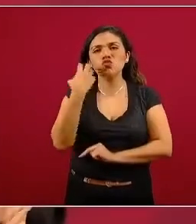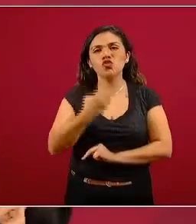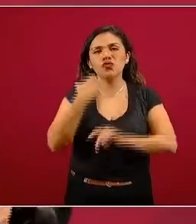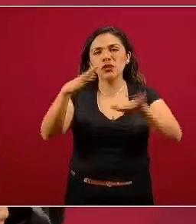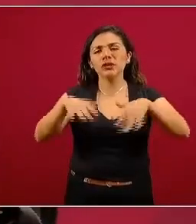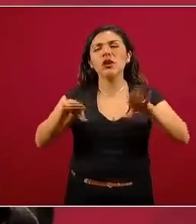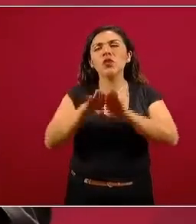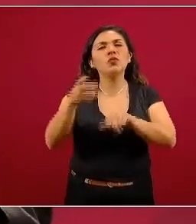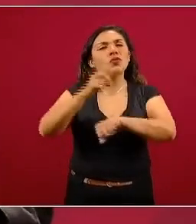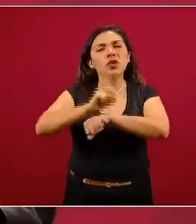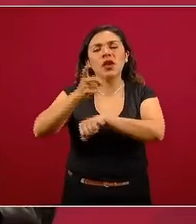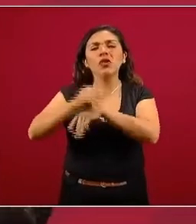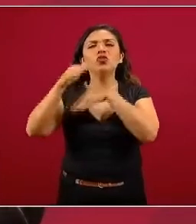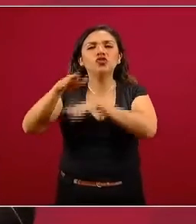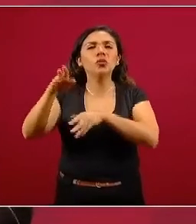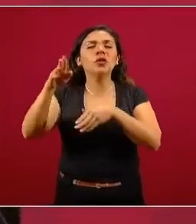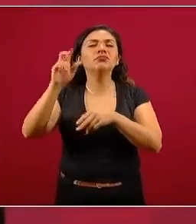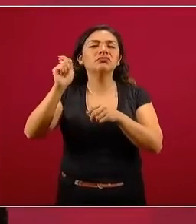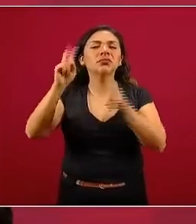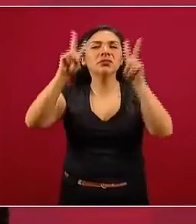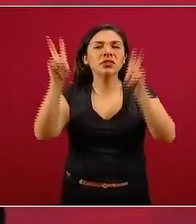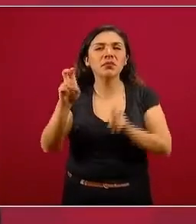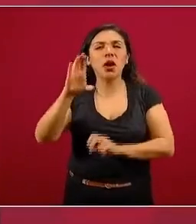sobre COVID-19, la